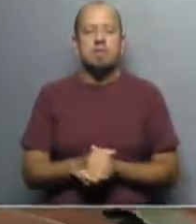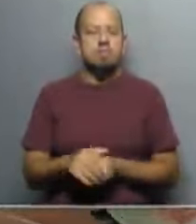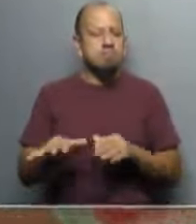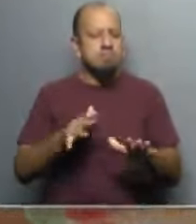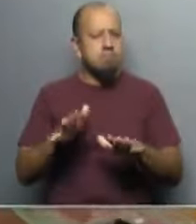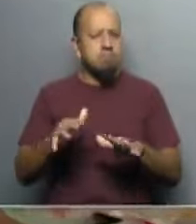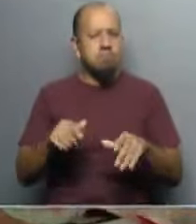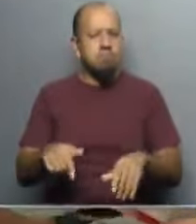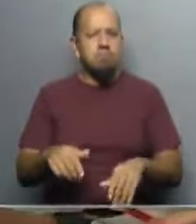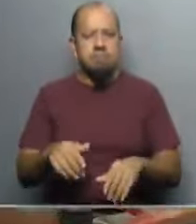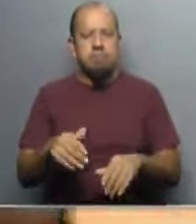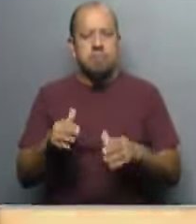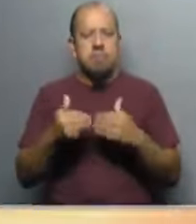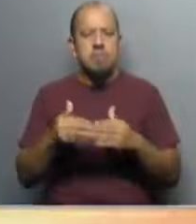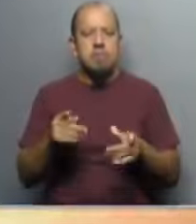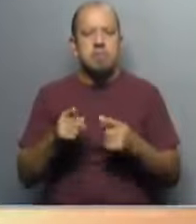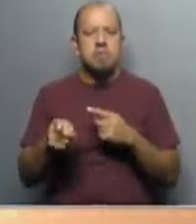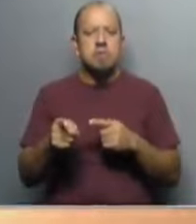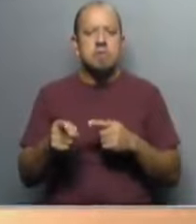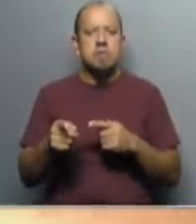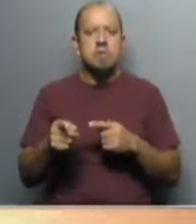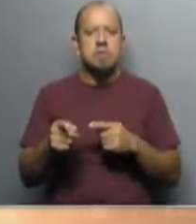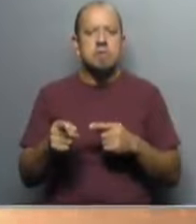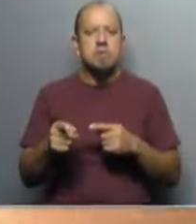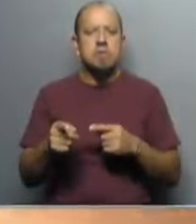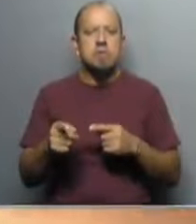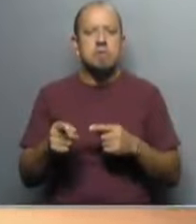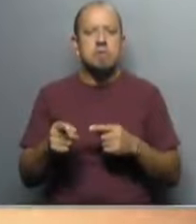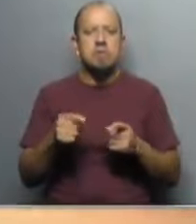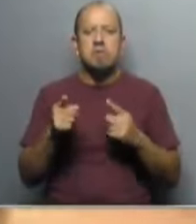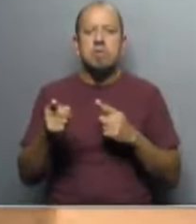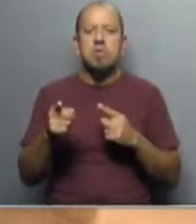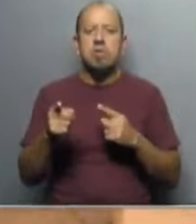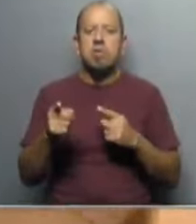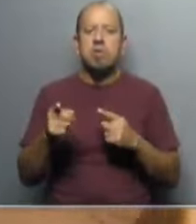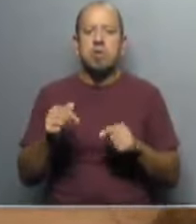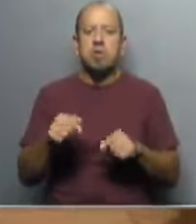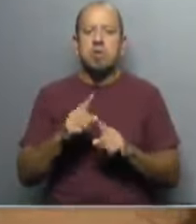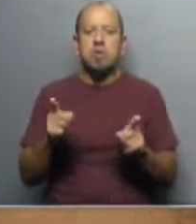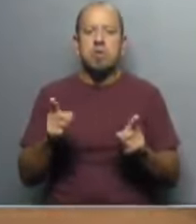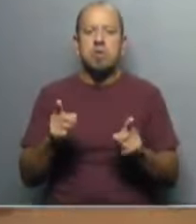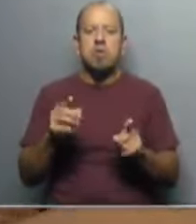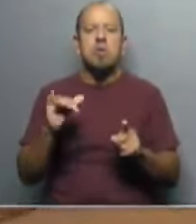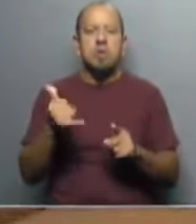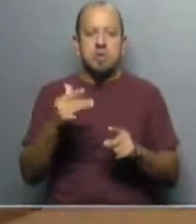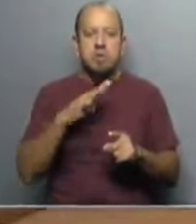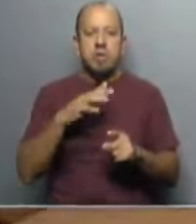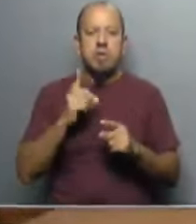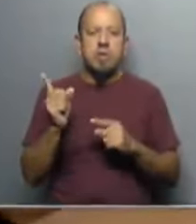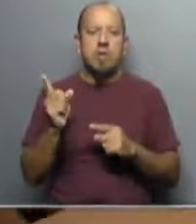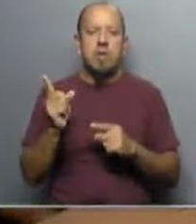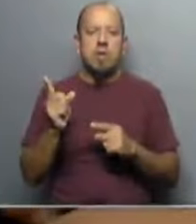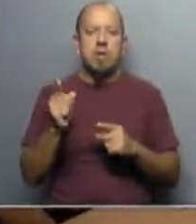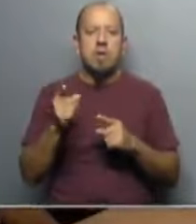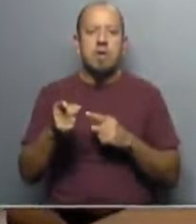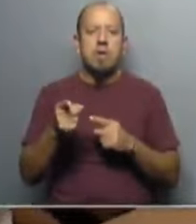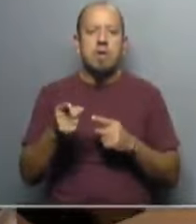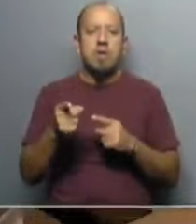empezaron cuando el parque, digamos, vinieron con no, el parque. No, sabes que el parque ya estaba. Este local